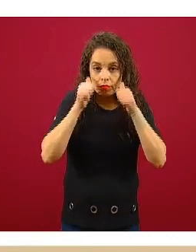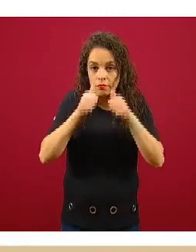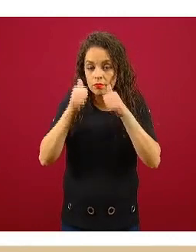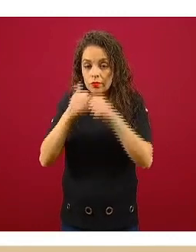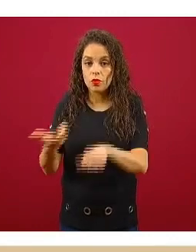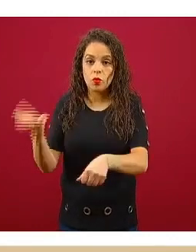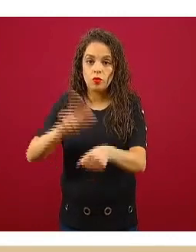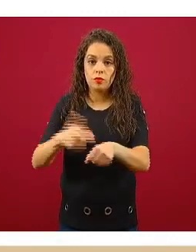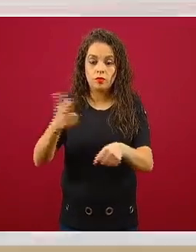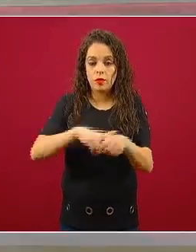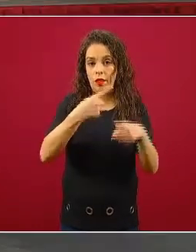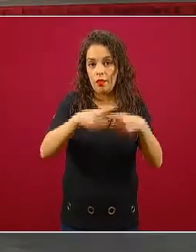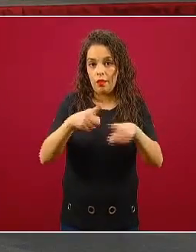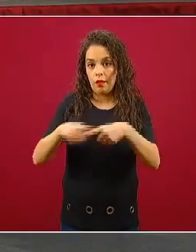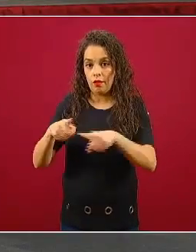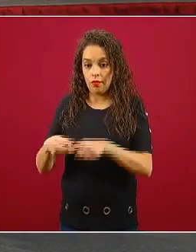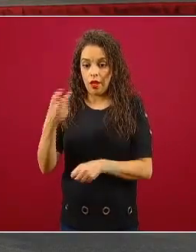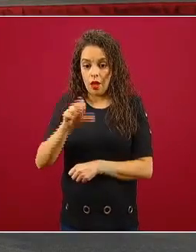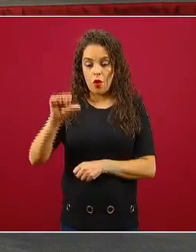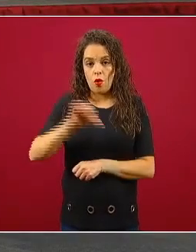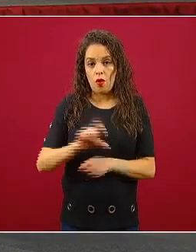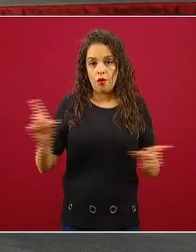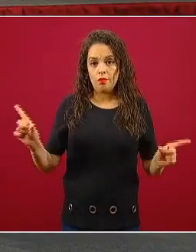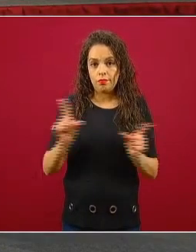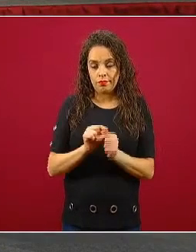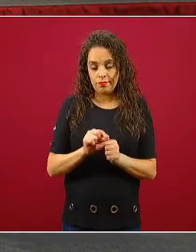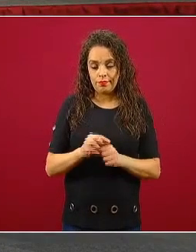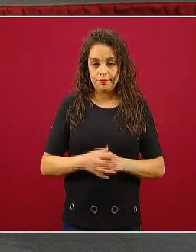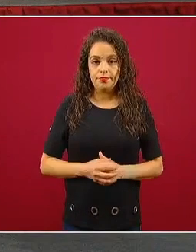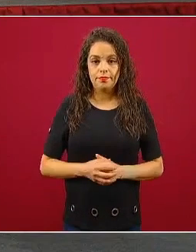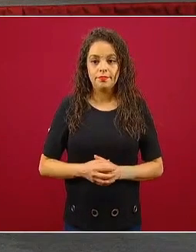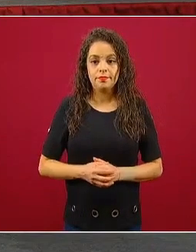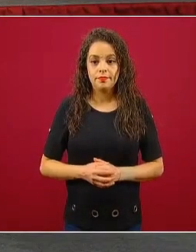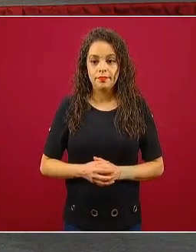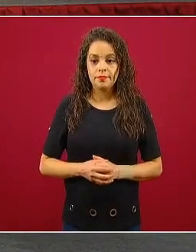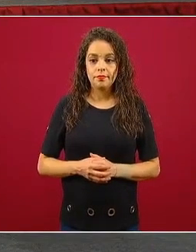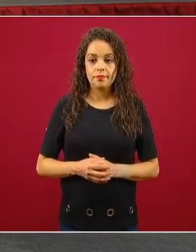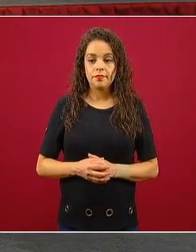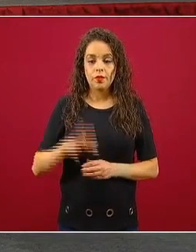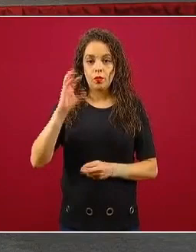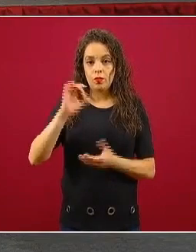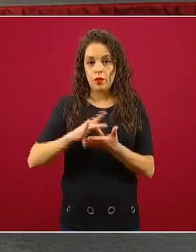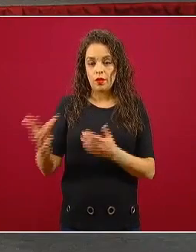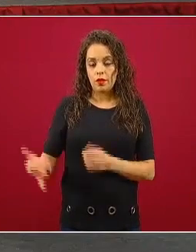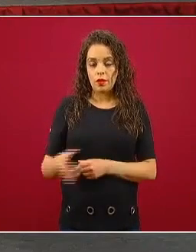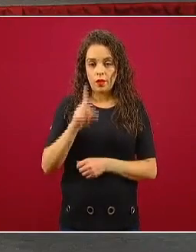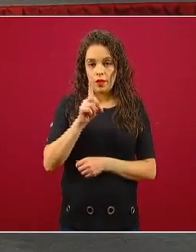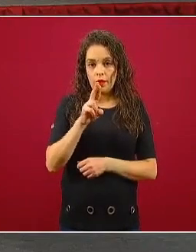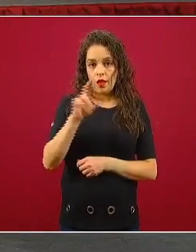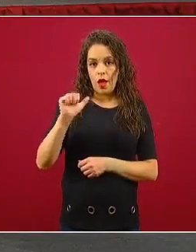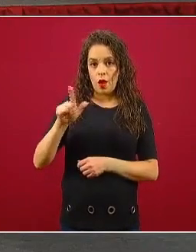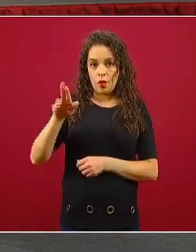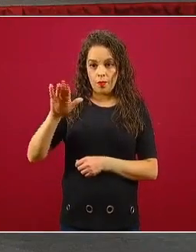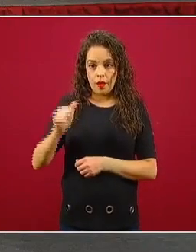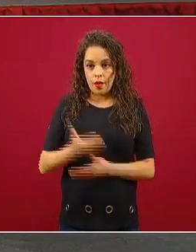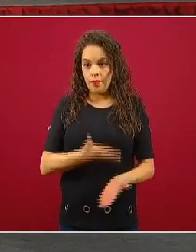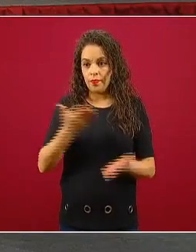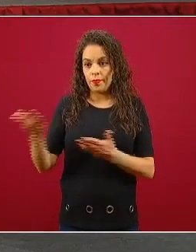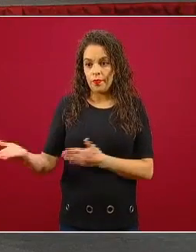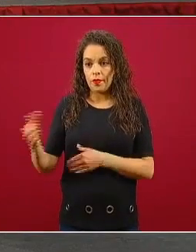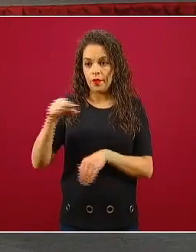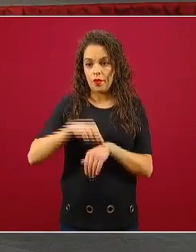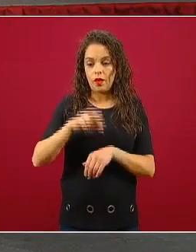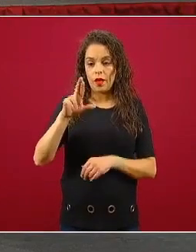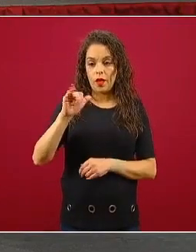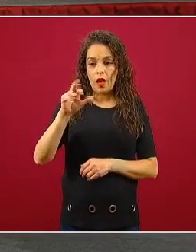hospitalaria. Sería la actualización para el día de hoy. Muchas gracias, doctora Lumía. le pido enseguida al doctor Ricardo Cortés si